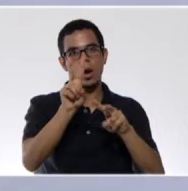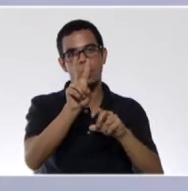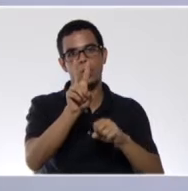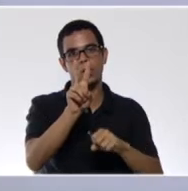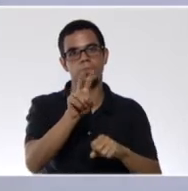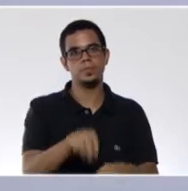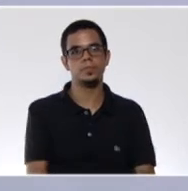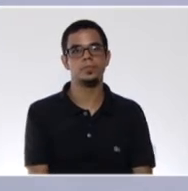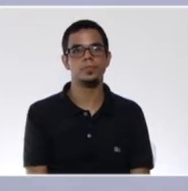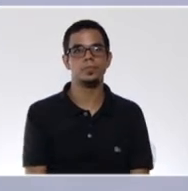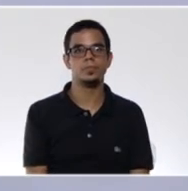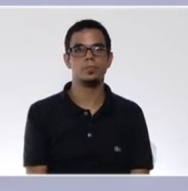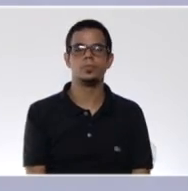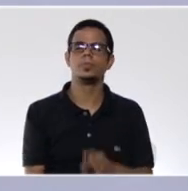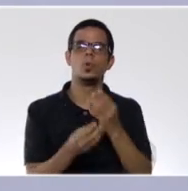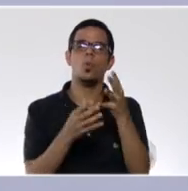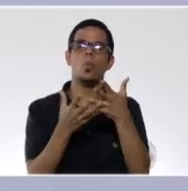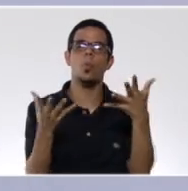Efectuamos,